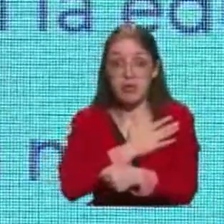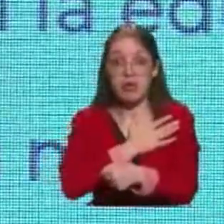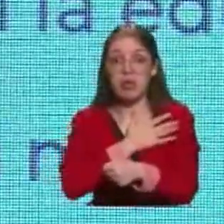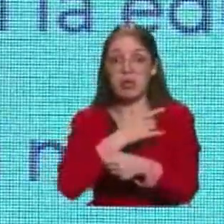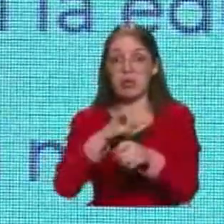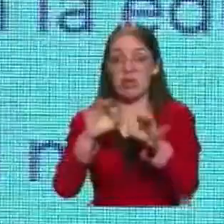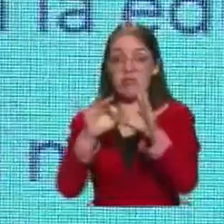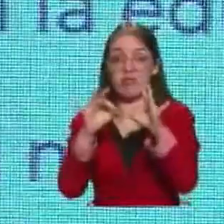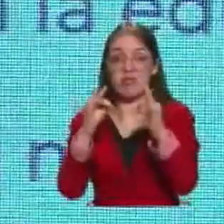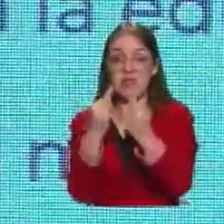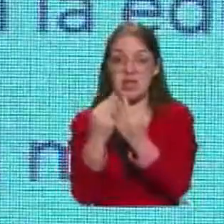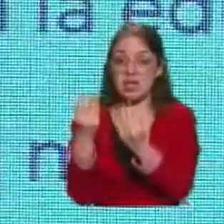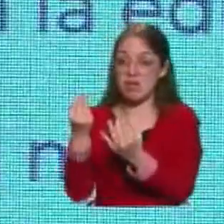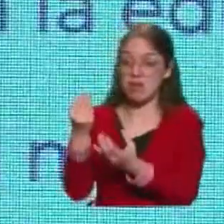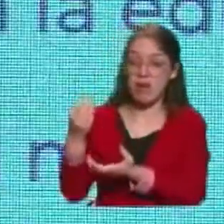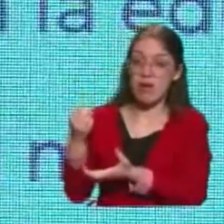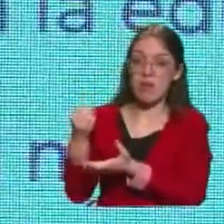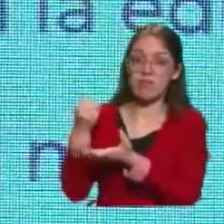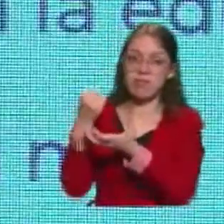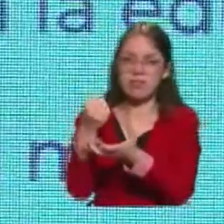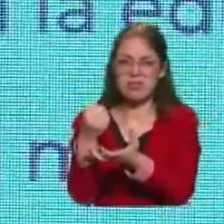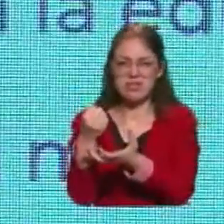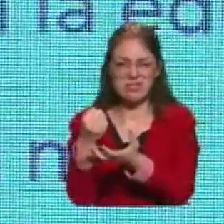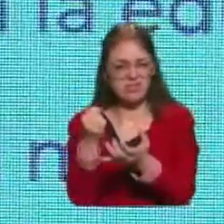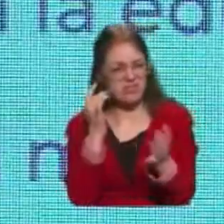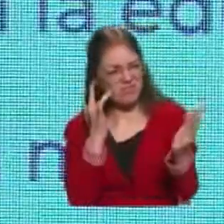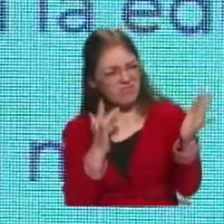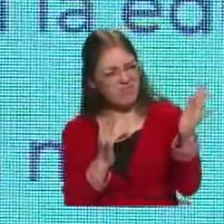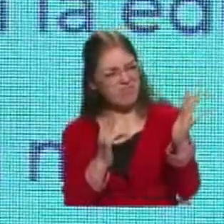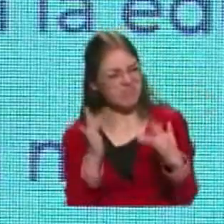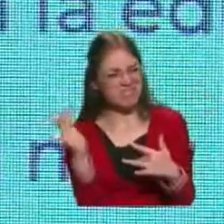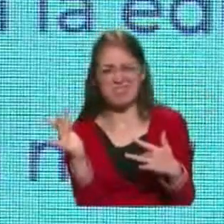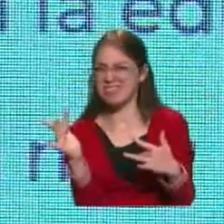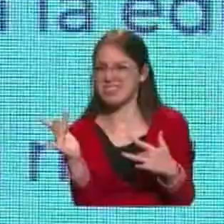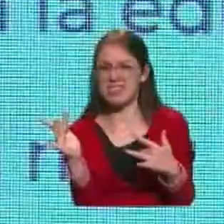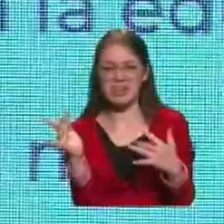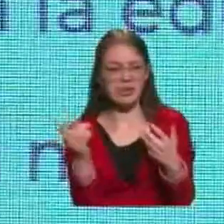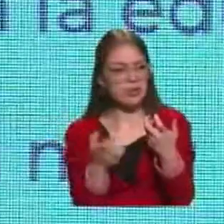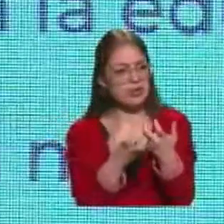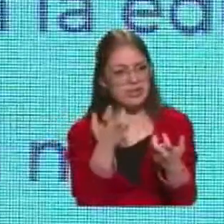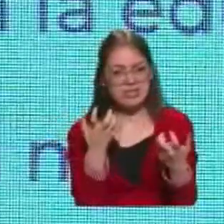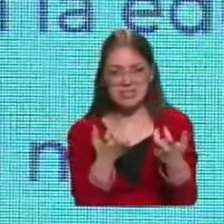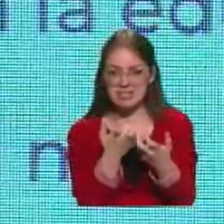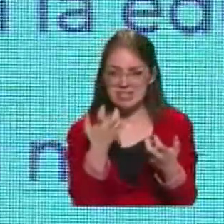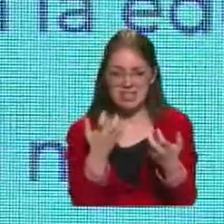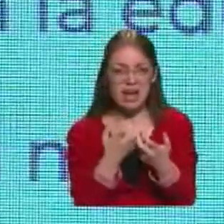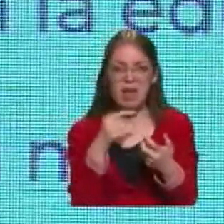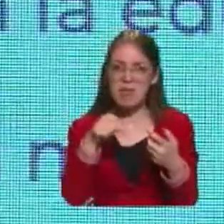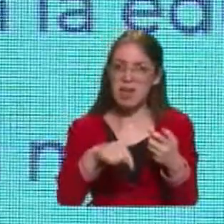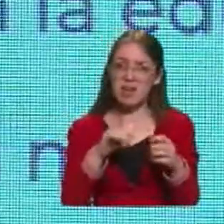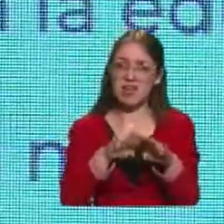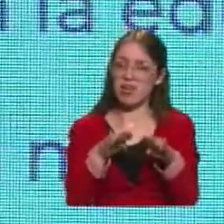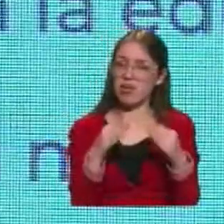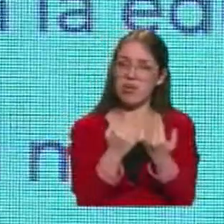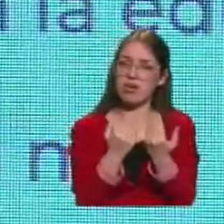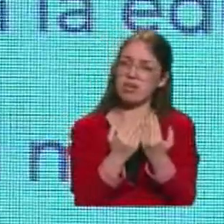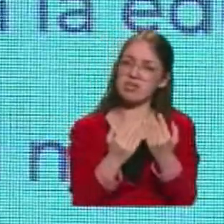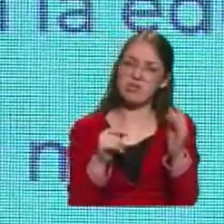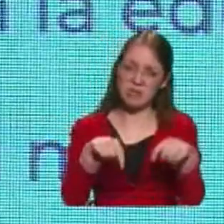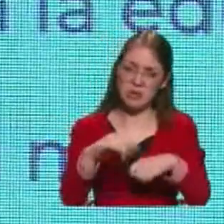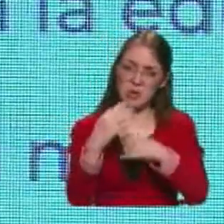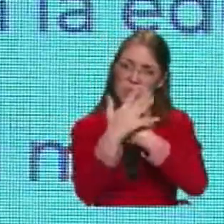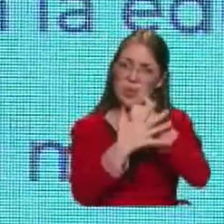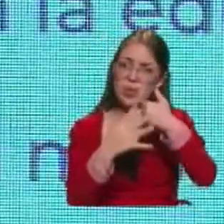nada que ver con una ciudad inteligente ahí tenemos que cambiar definitivamente el sistema de educación en colombia' medias técnicas en